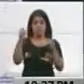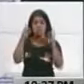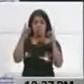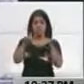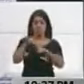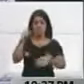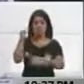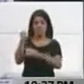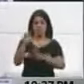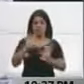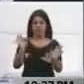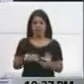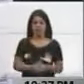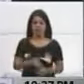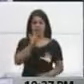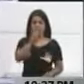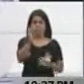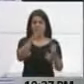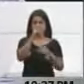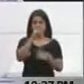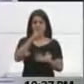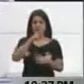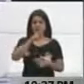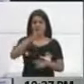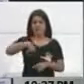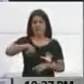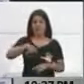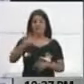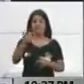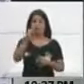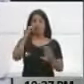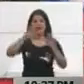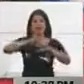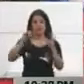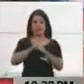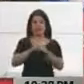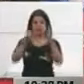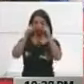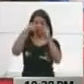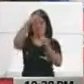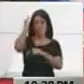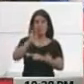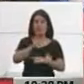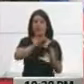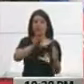4 de marzo, ¿quién era presidente? Carlos Andrés Pérez. ¿Dónde estaba Ramos Alú? Cómplice